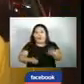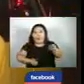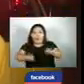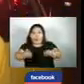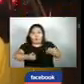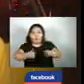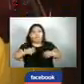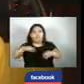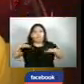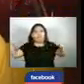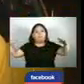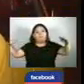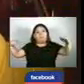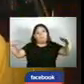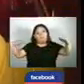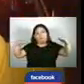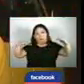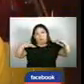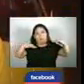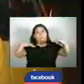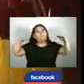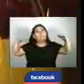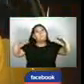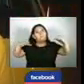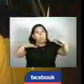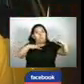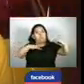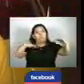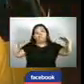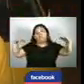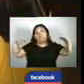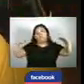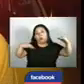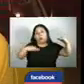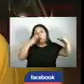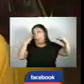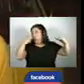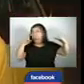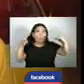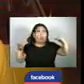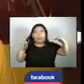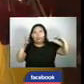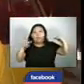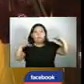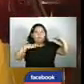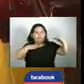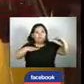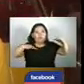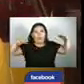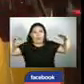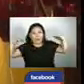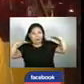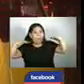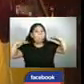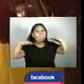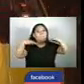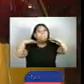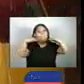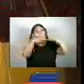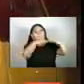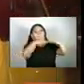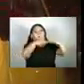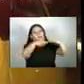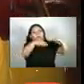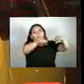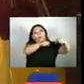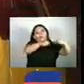de oriente a poniente, el cual, al parecer por descuido, invadió el carril contrario, impactando